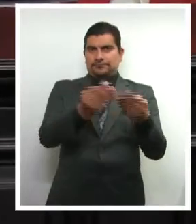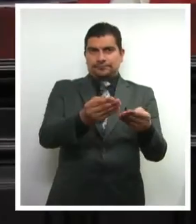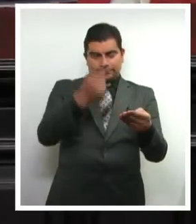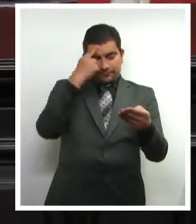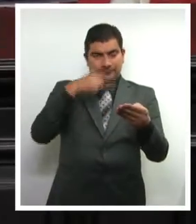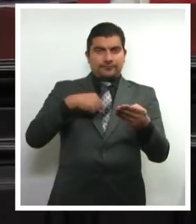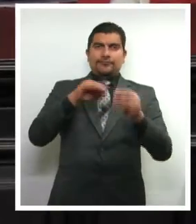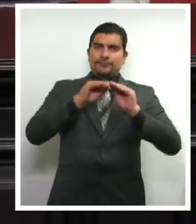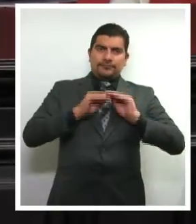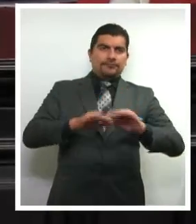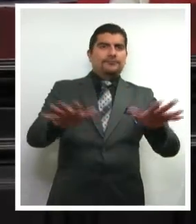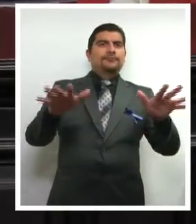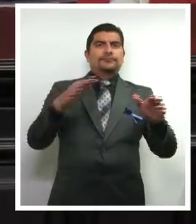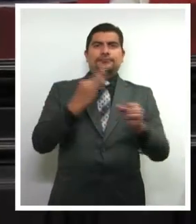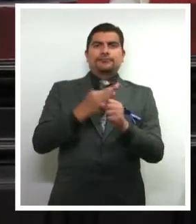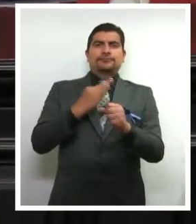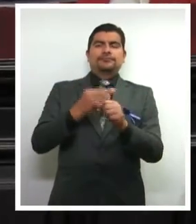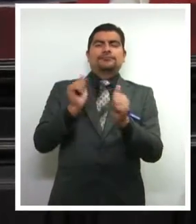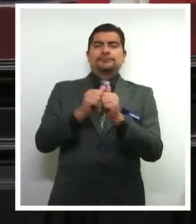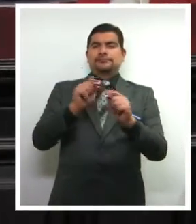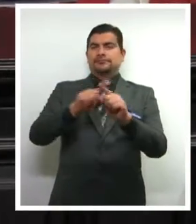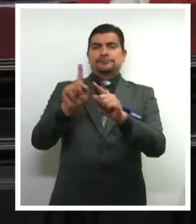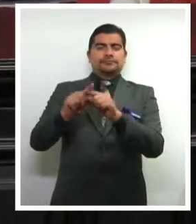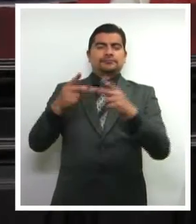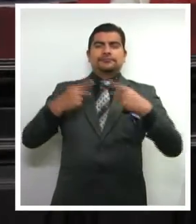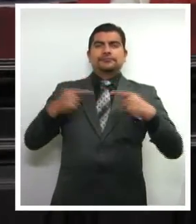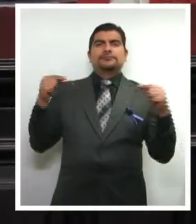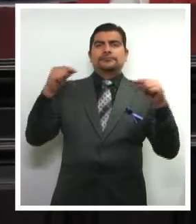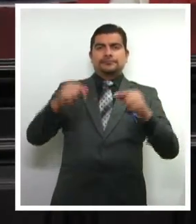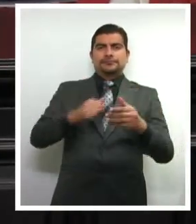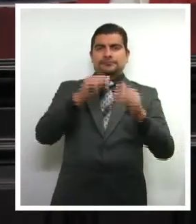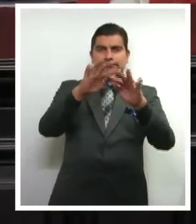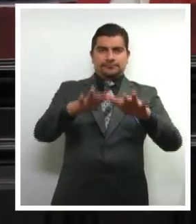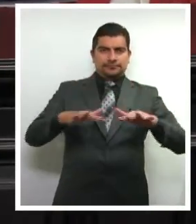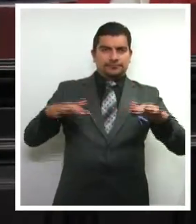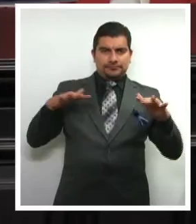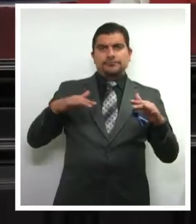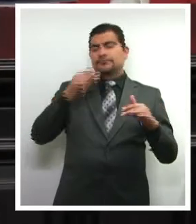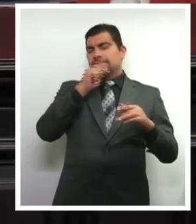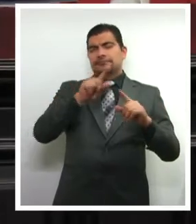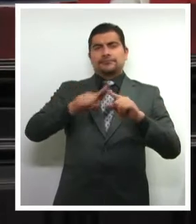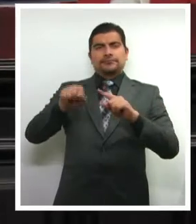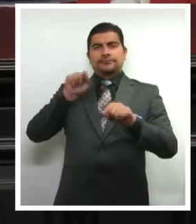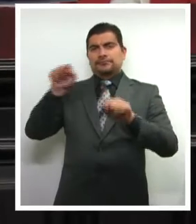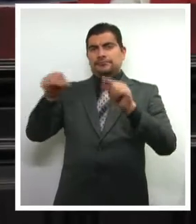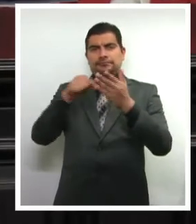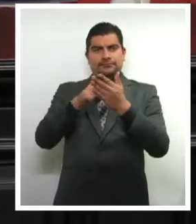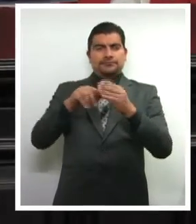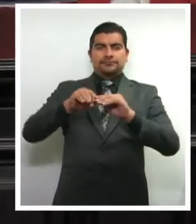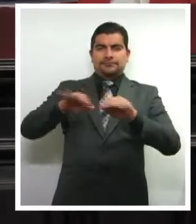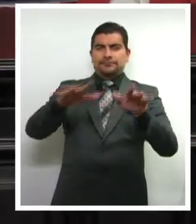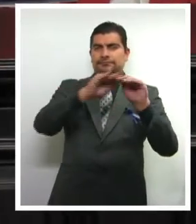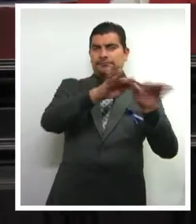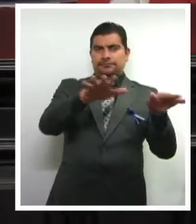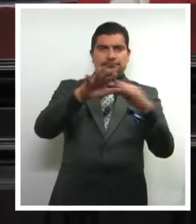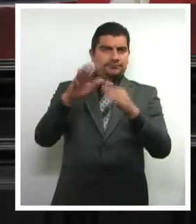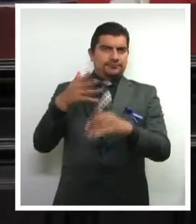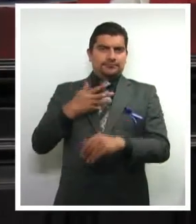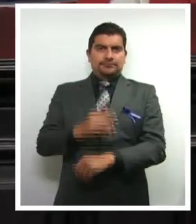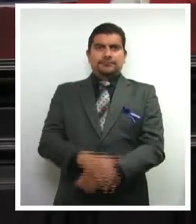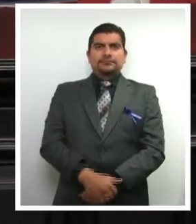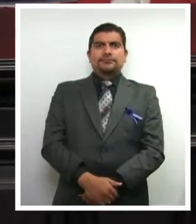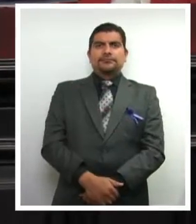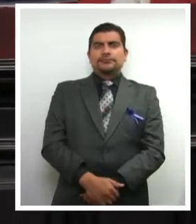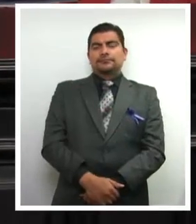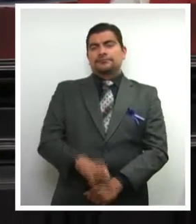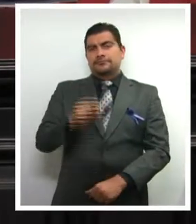su difusión entre los integrantes de la Asamblea y en los medios a los que tenemos acceso. Se informa a la